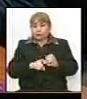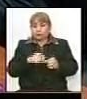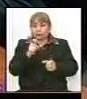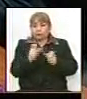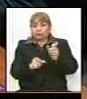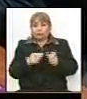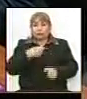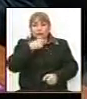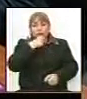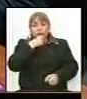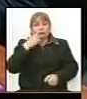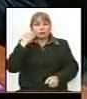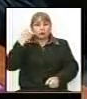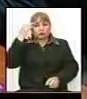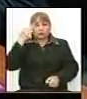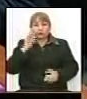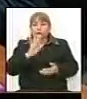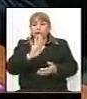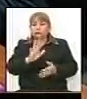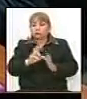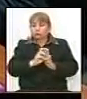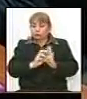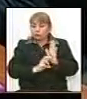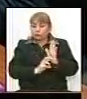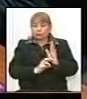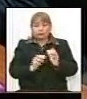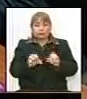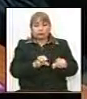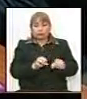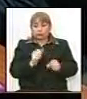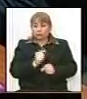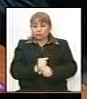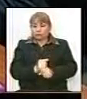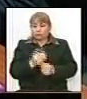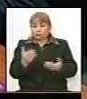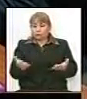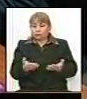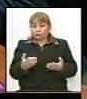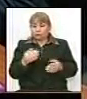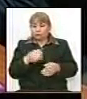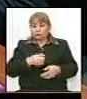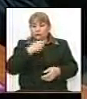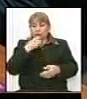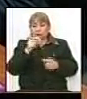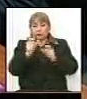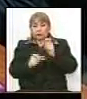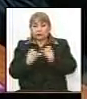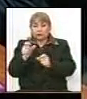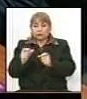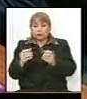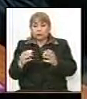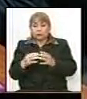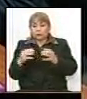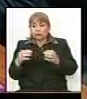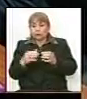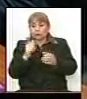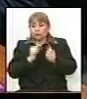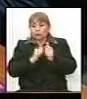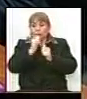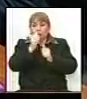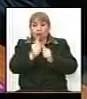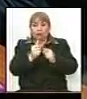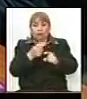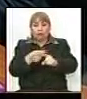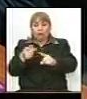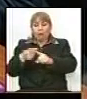persona adulto mayor en sus planes y programas de acción. Este envejecimiento poblacional constituye un desafío para los